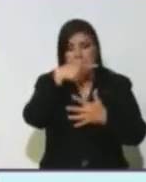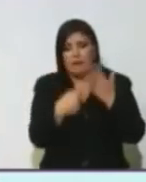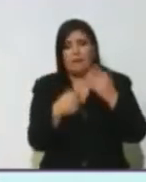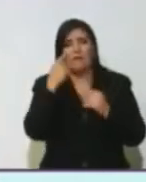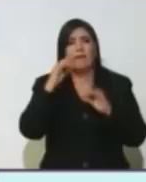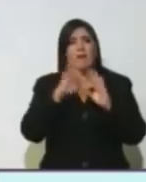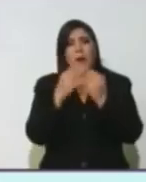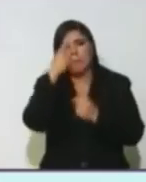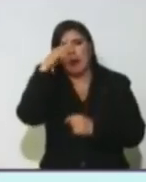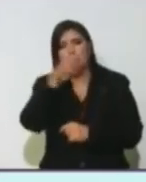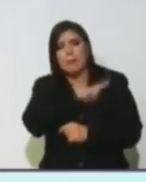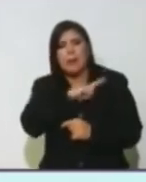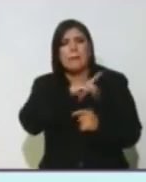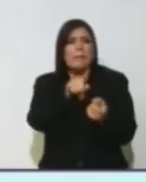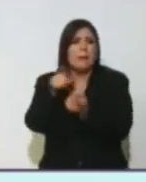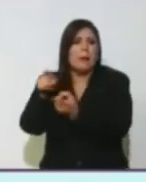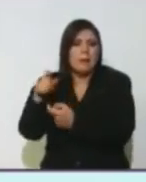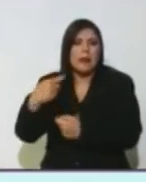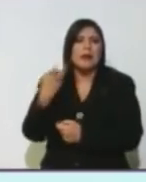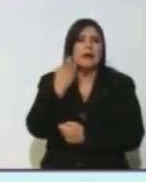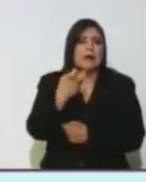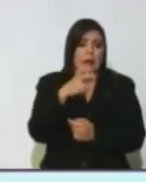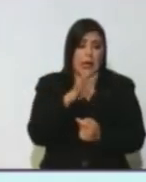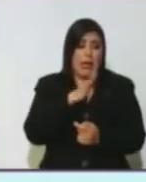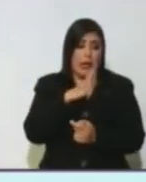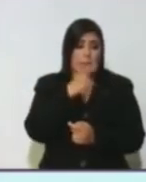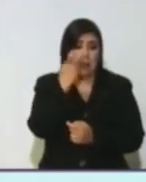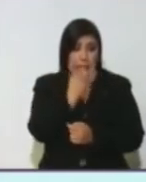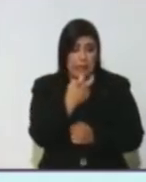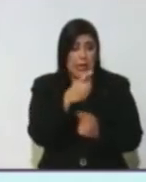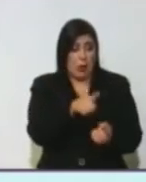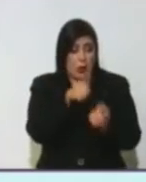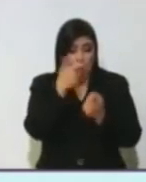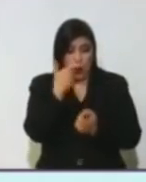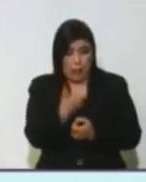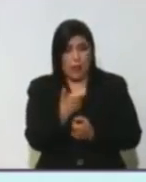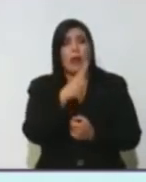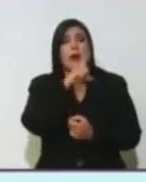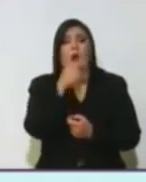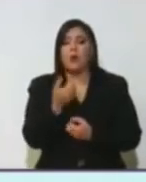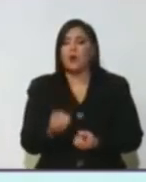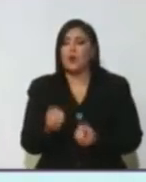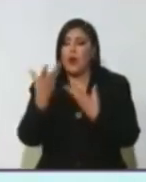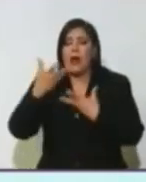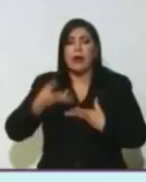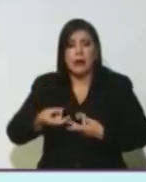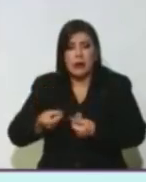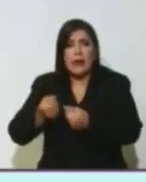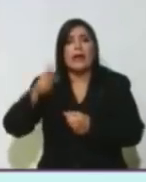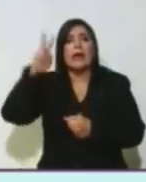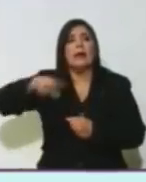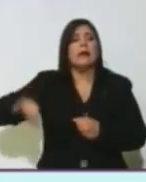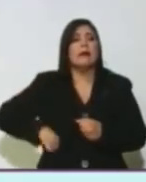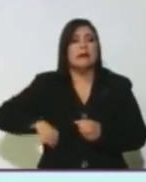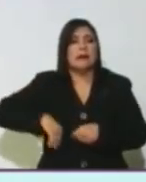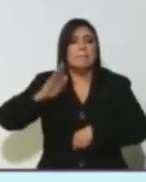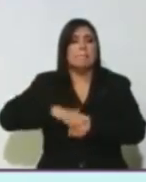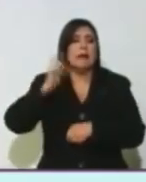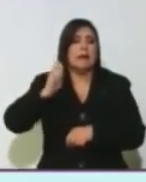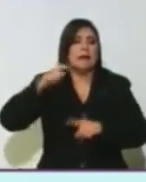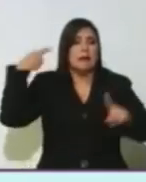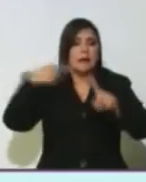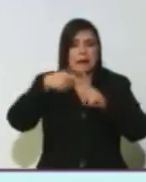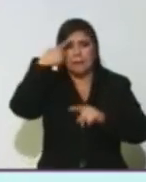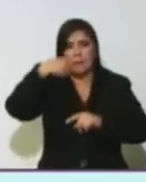de los cobros donde es el cobro es la cantidad de consumo interesa precisamente a la